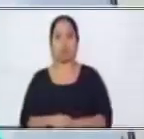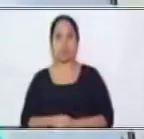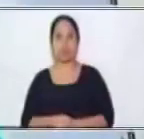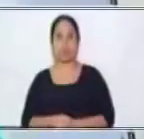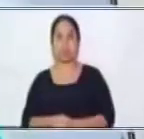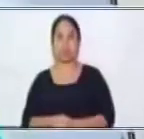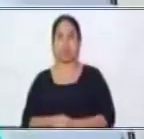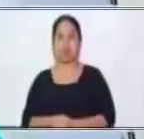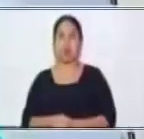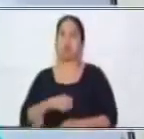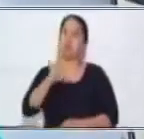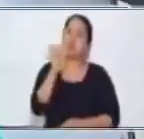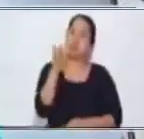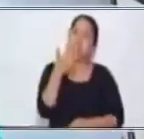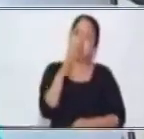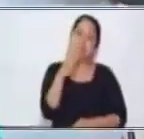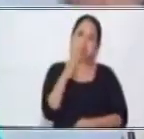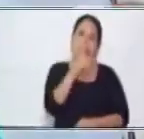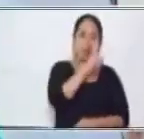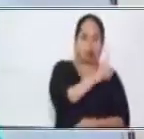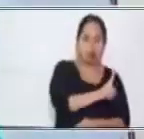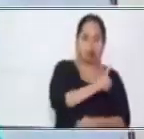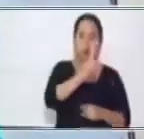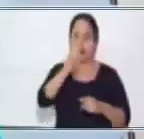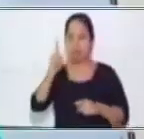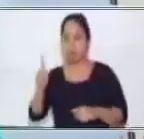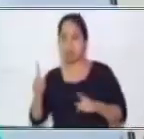que son similares las operaciones, pero no